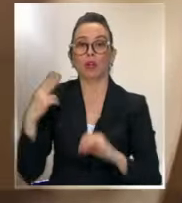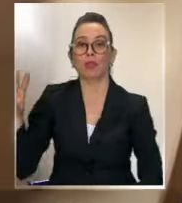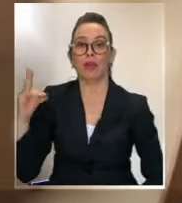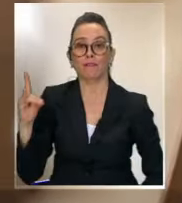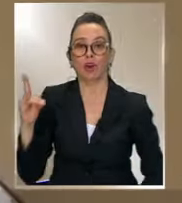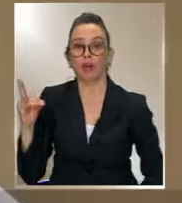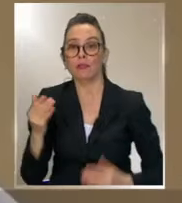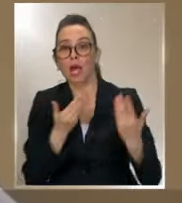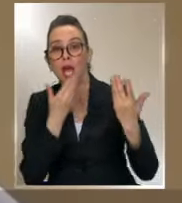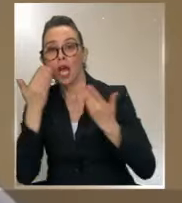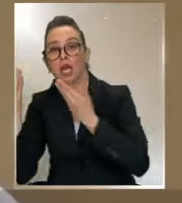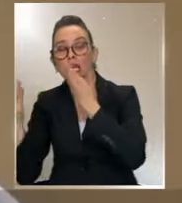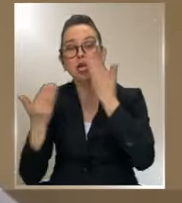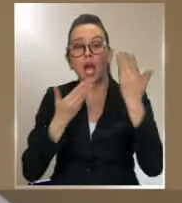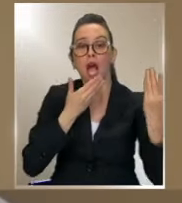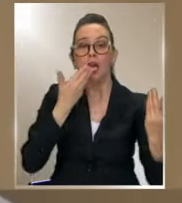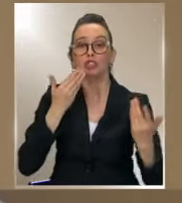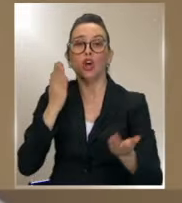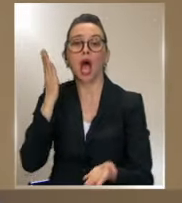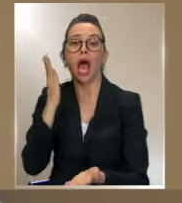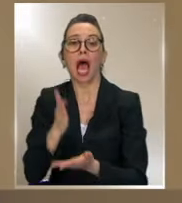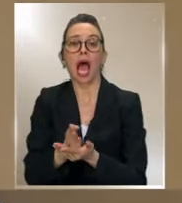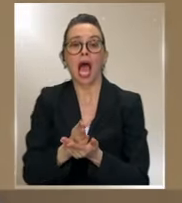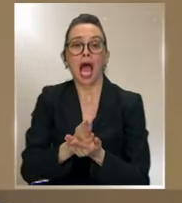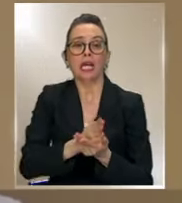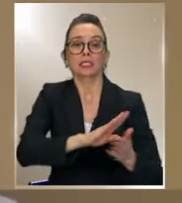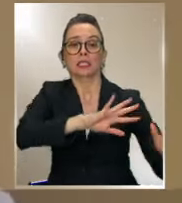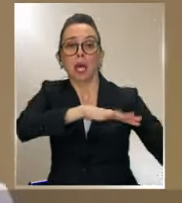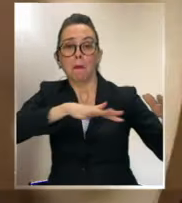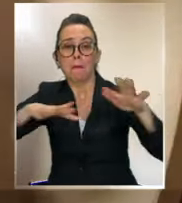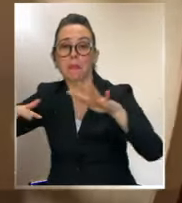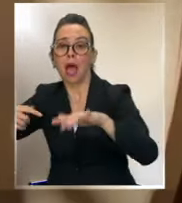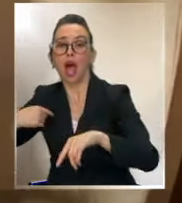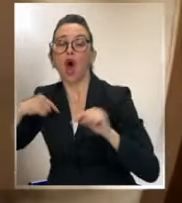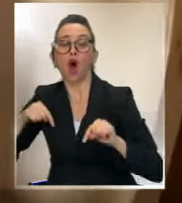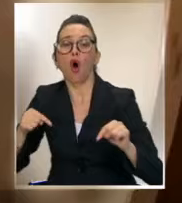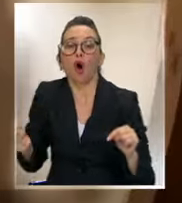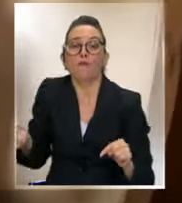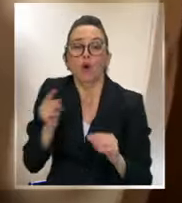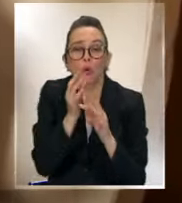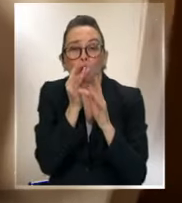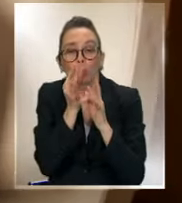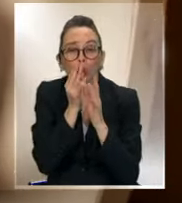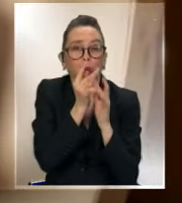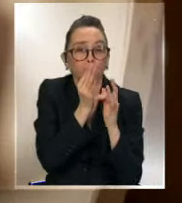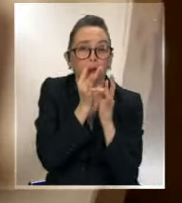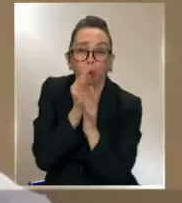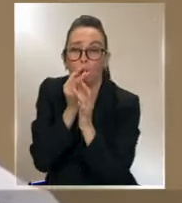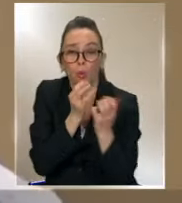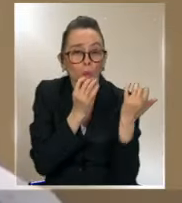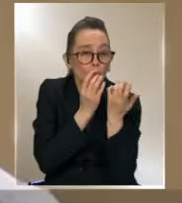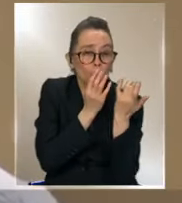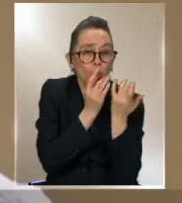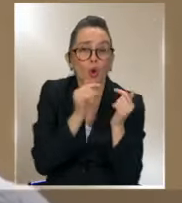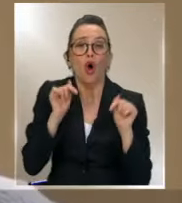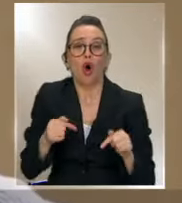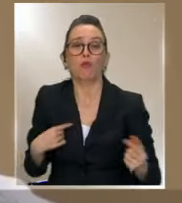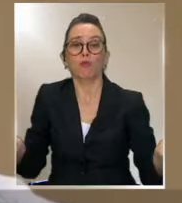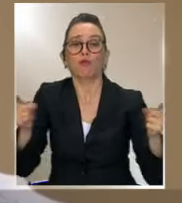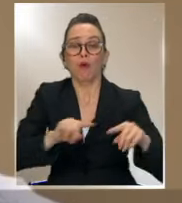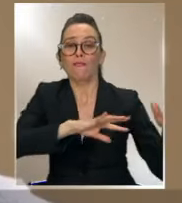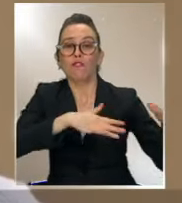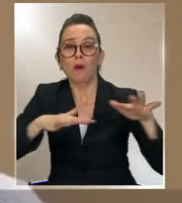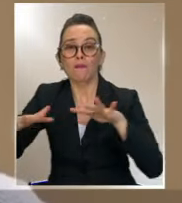Hasta el mar hoy voy a regresar. Y hasta el mar, mi voz